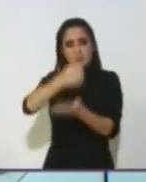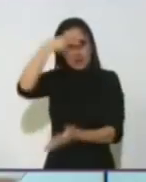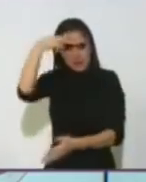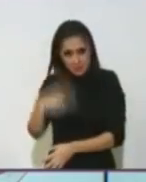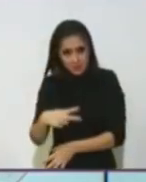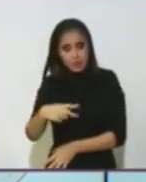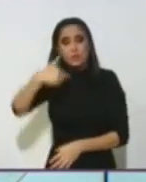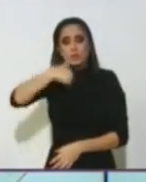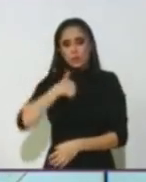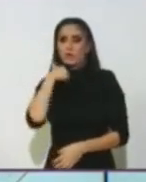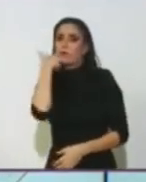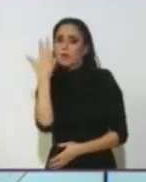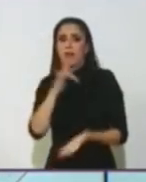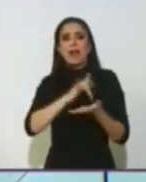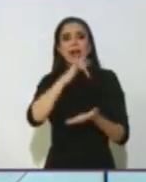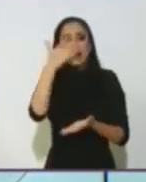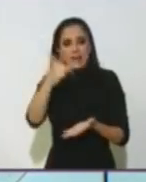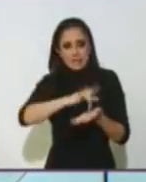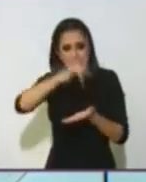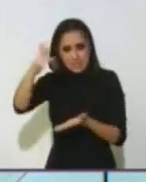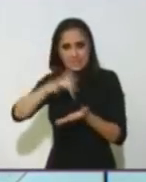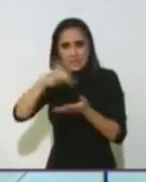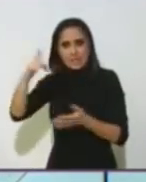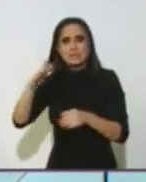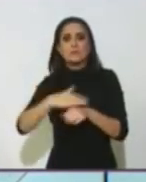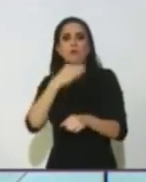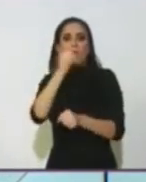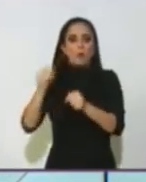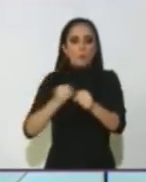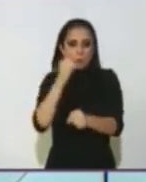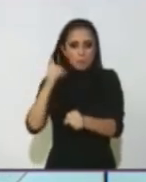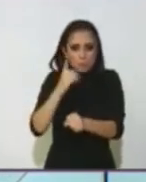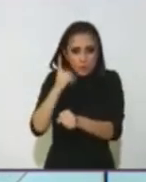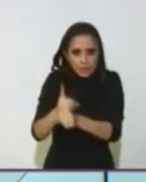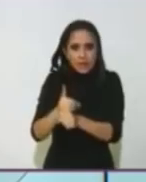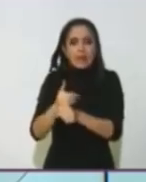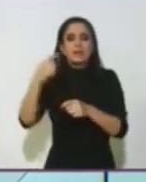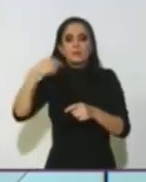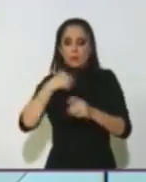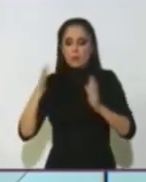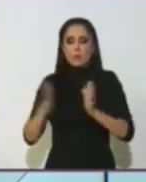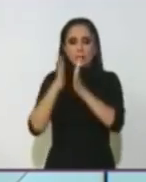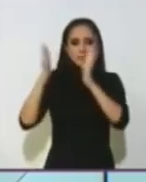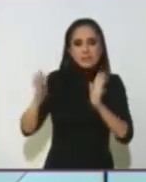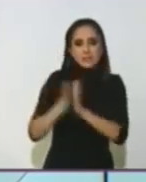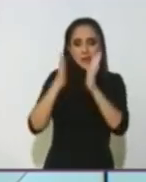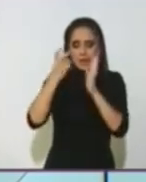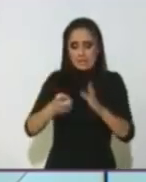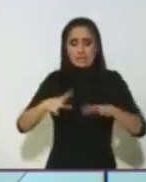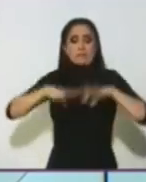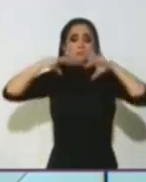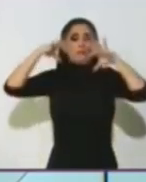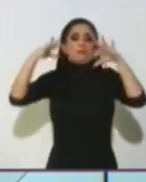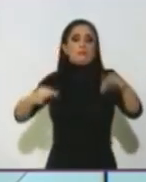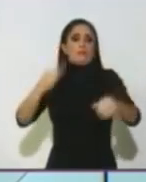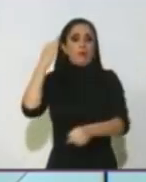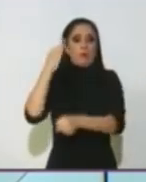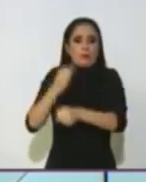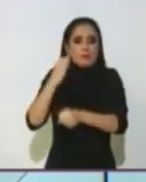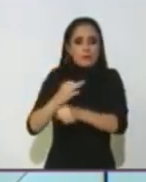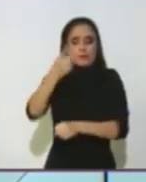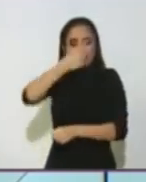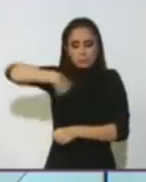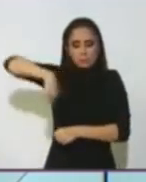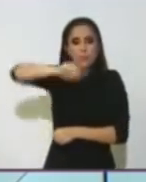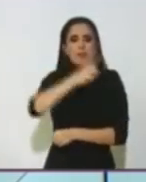día de hoy quiero agradecer a todos que nos den la oportunidad a los ciudadanos de participar por primera vez en la historia que tengamos una